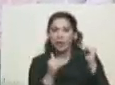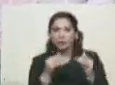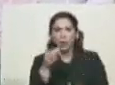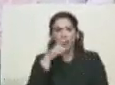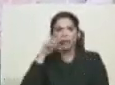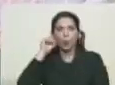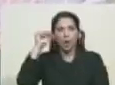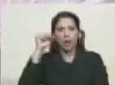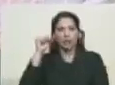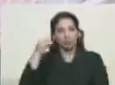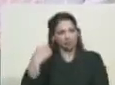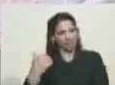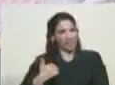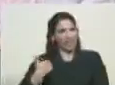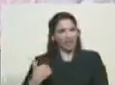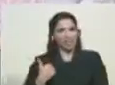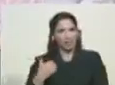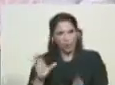como han querido.